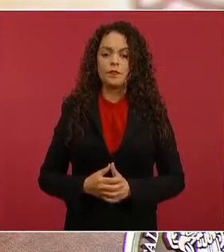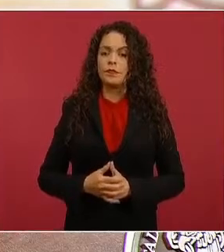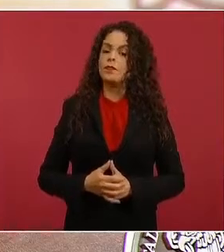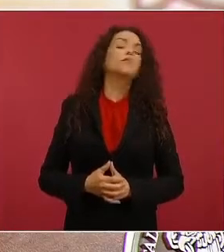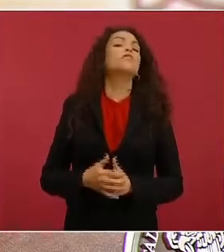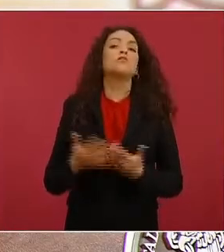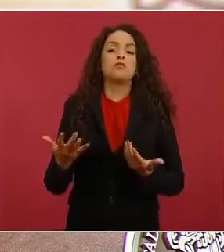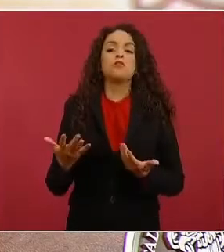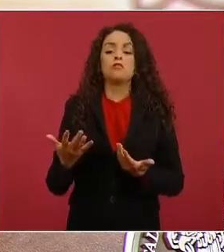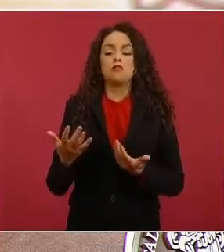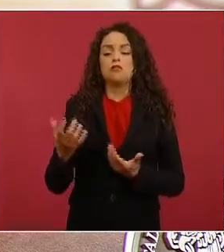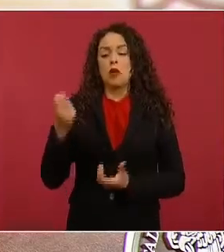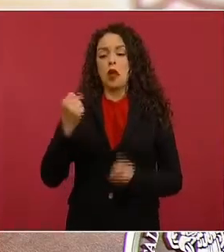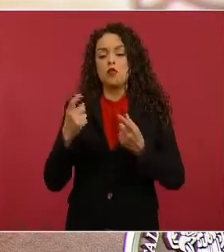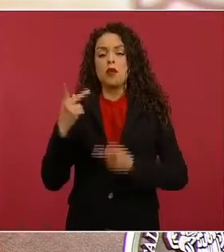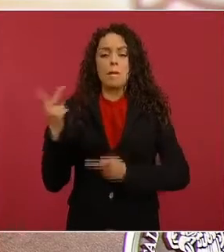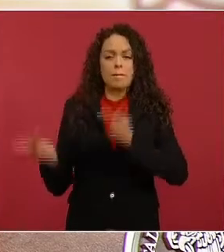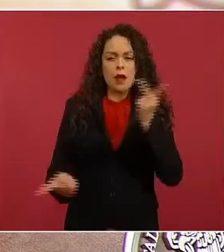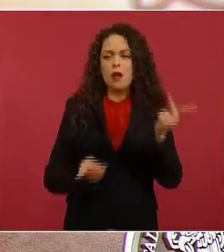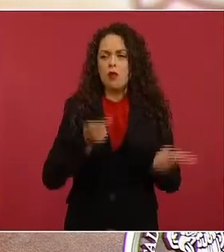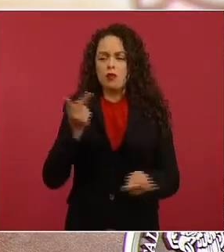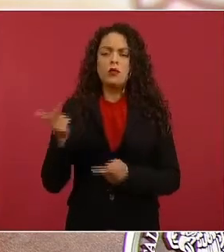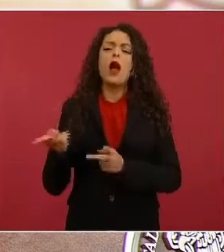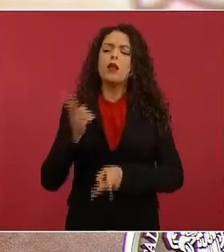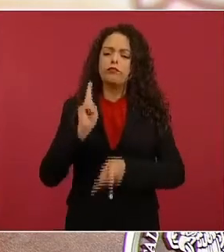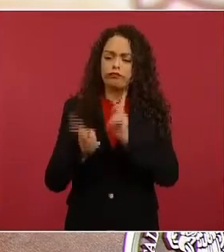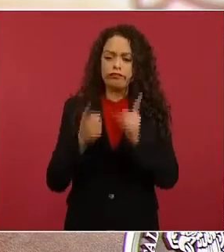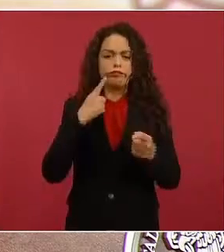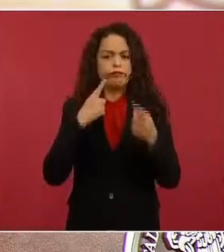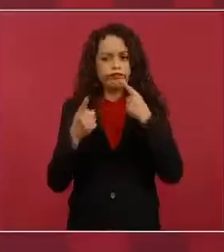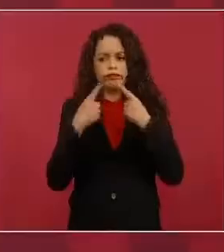preguntas, hubo un diálogo